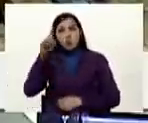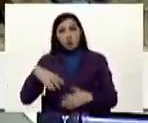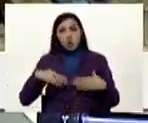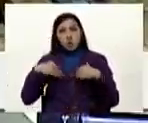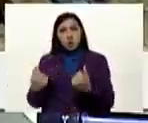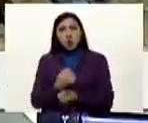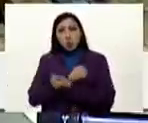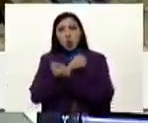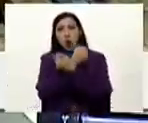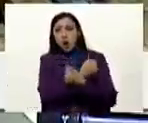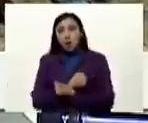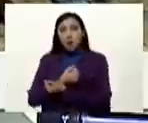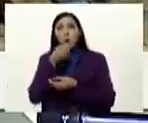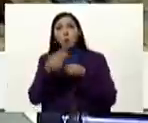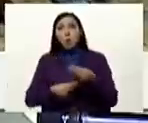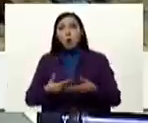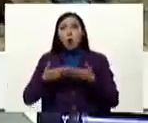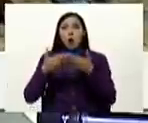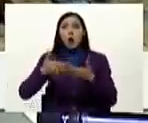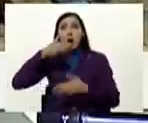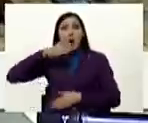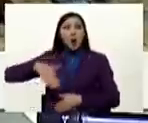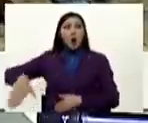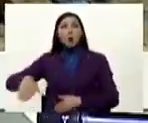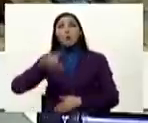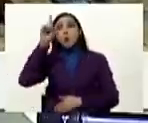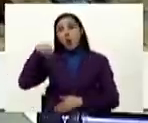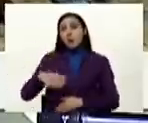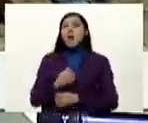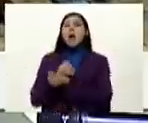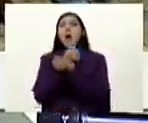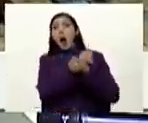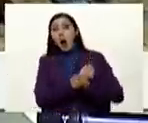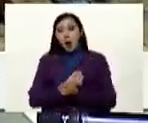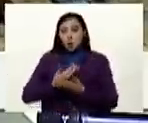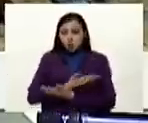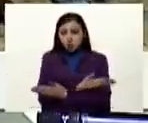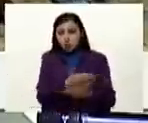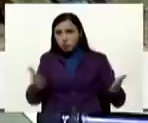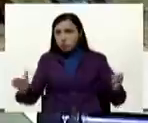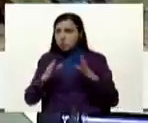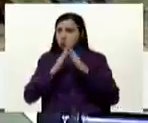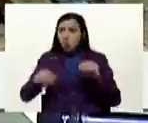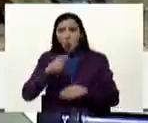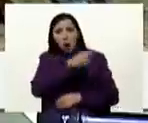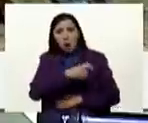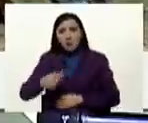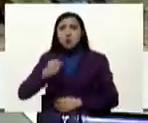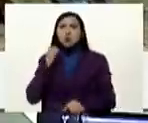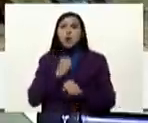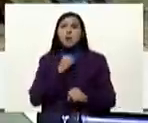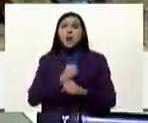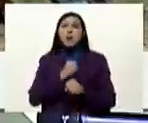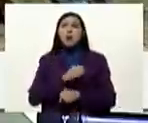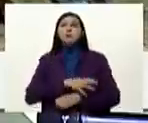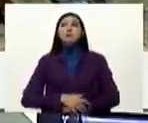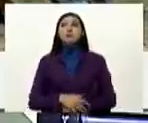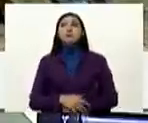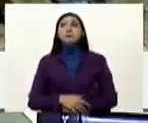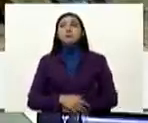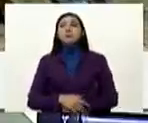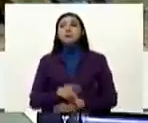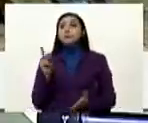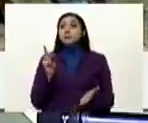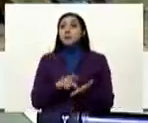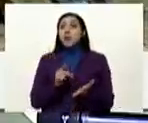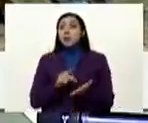amor a nuestro pueblo. Amor, están aquí todos los encargados, inclusive, bueno, están presentes